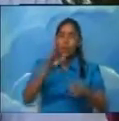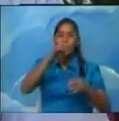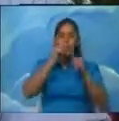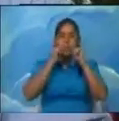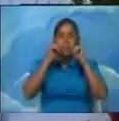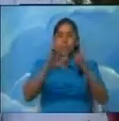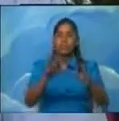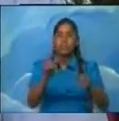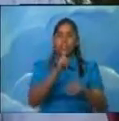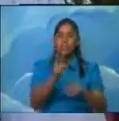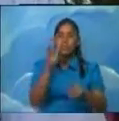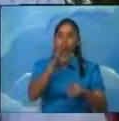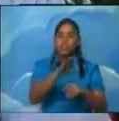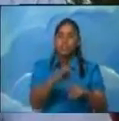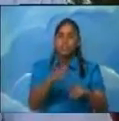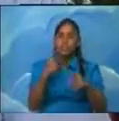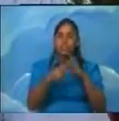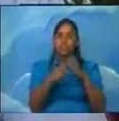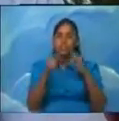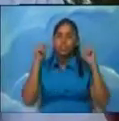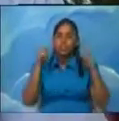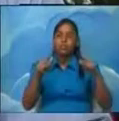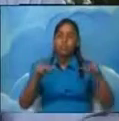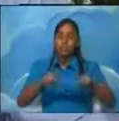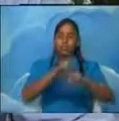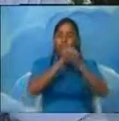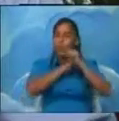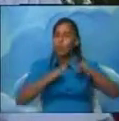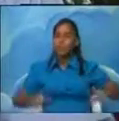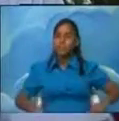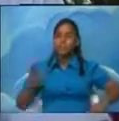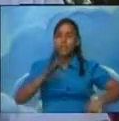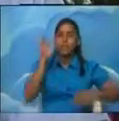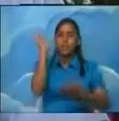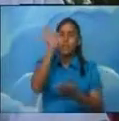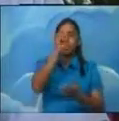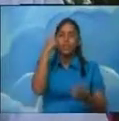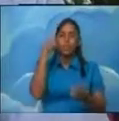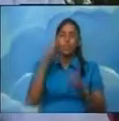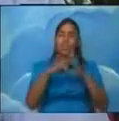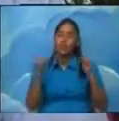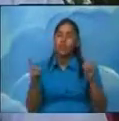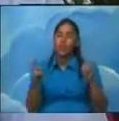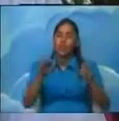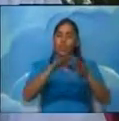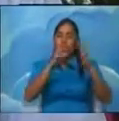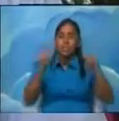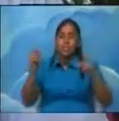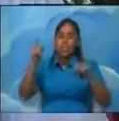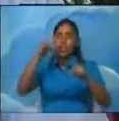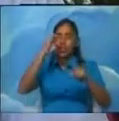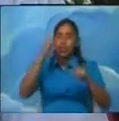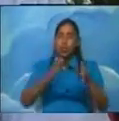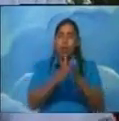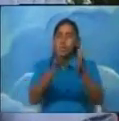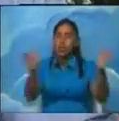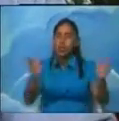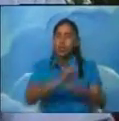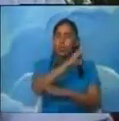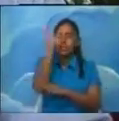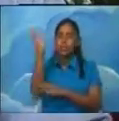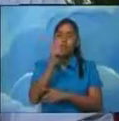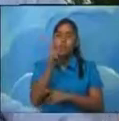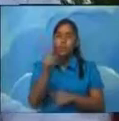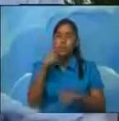bendición. No es casualidad que desde acá, desde Guanare, se esté predicando para toda la tierra. Es que Dios abrió los cielos. Amén. Pero no vaya a ser que